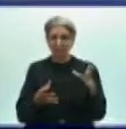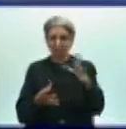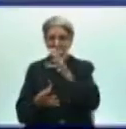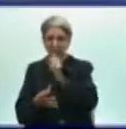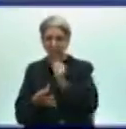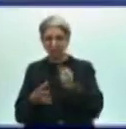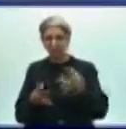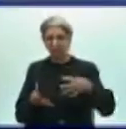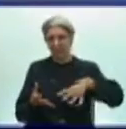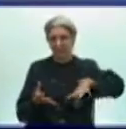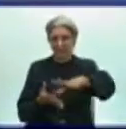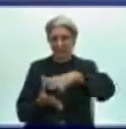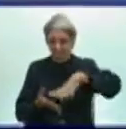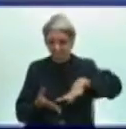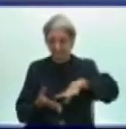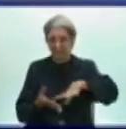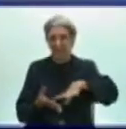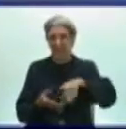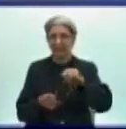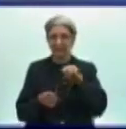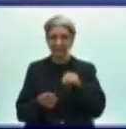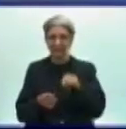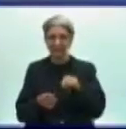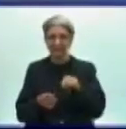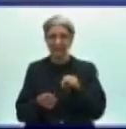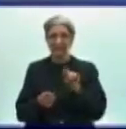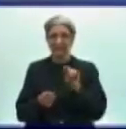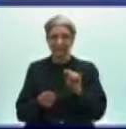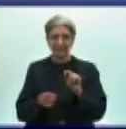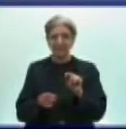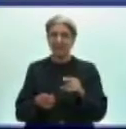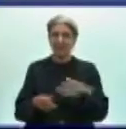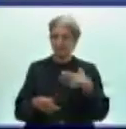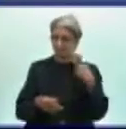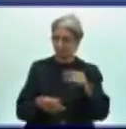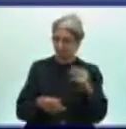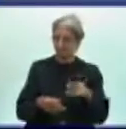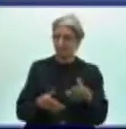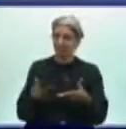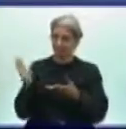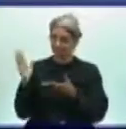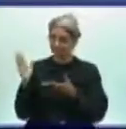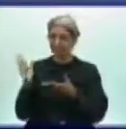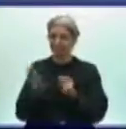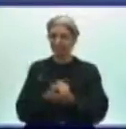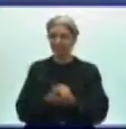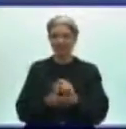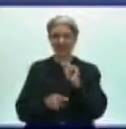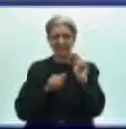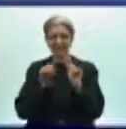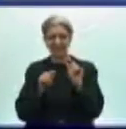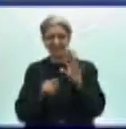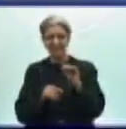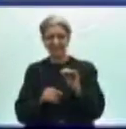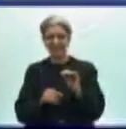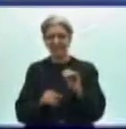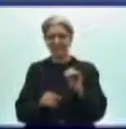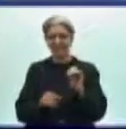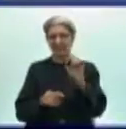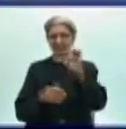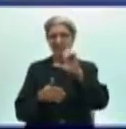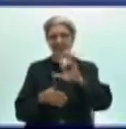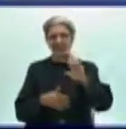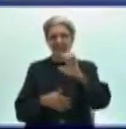le va a servir para saber cuánto han aprendido con la utilización de ese plan tipo. La pregunta dice: Europa